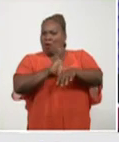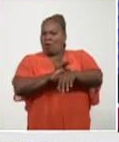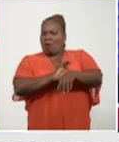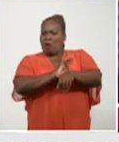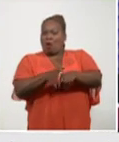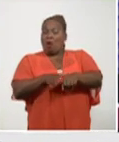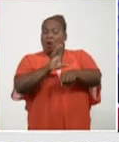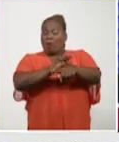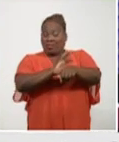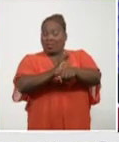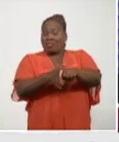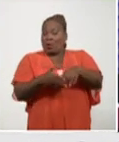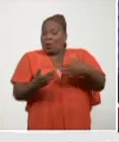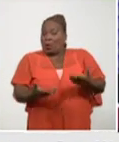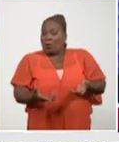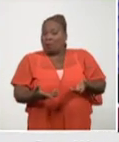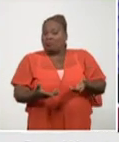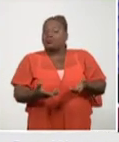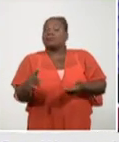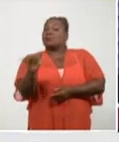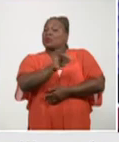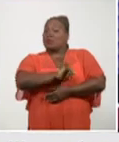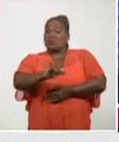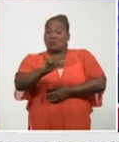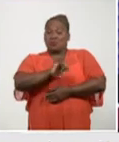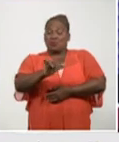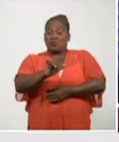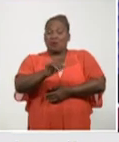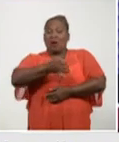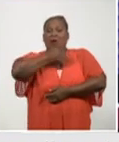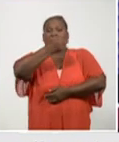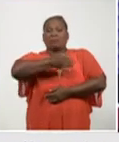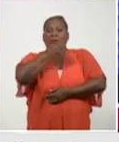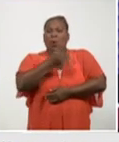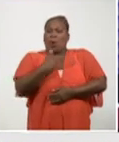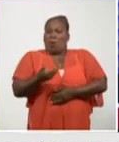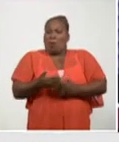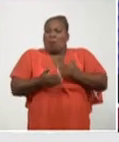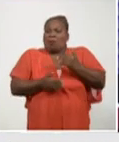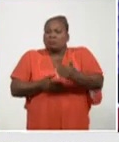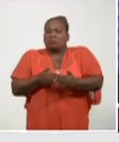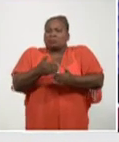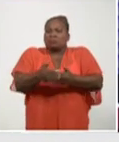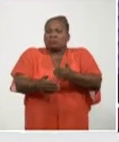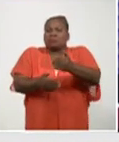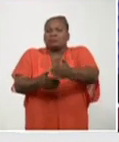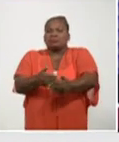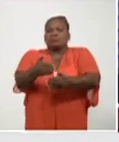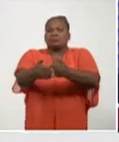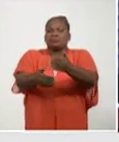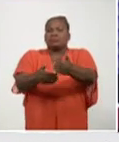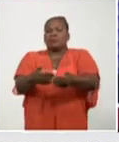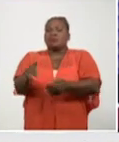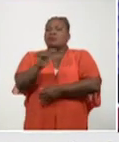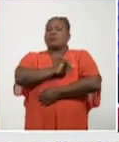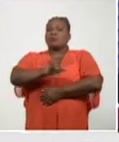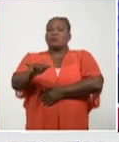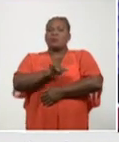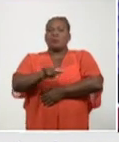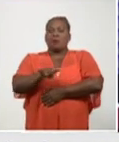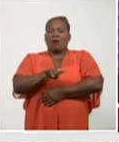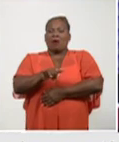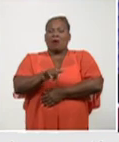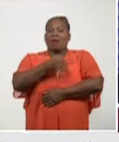Se informó cómo ha ido evolucionando y además se informó que